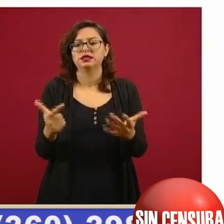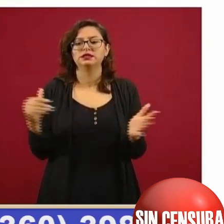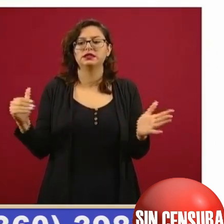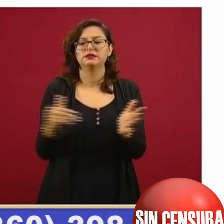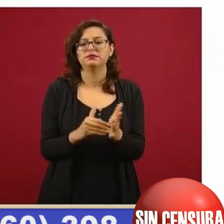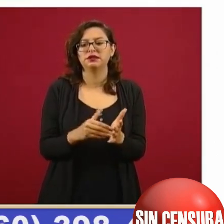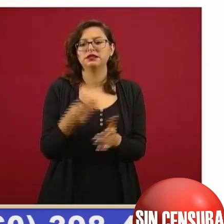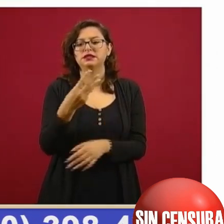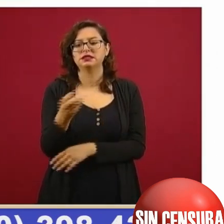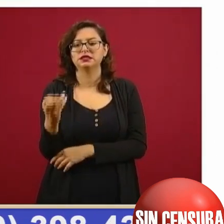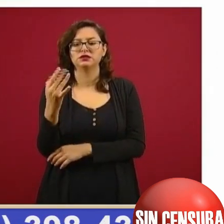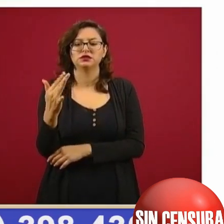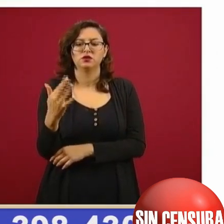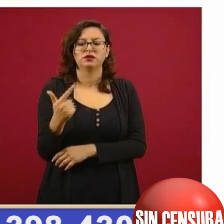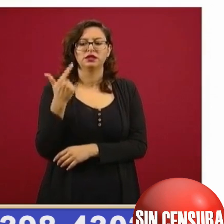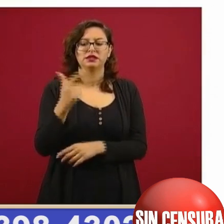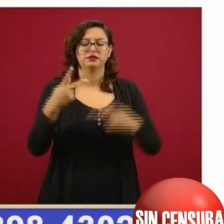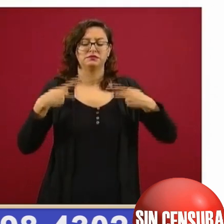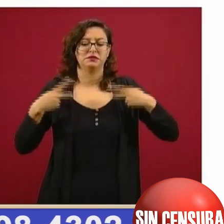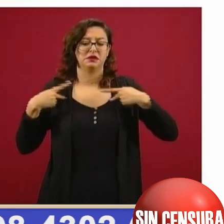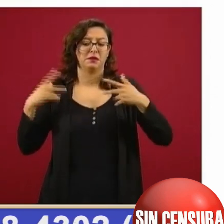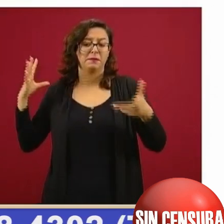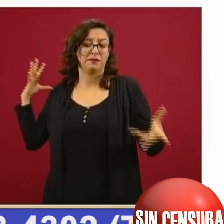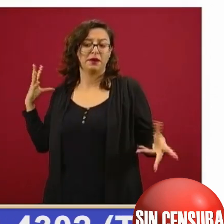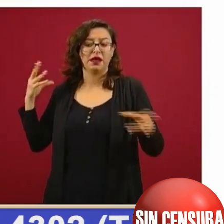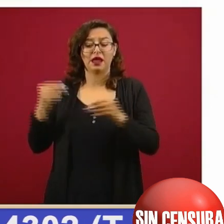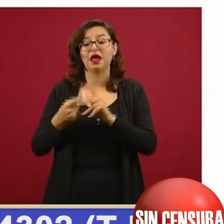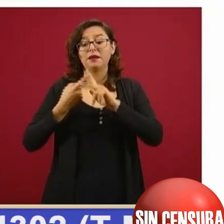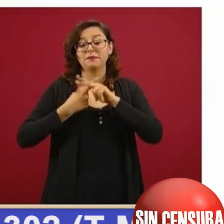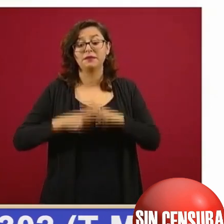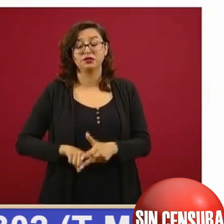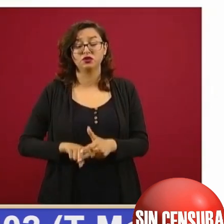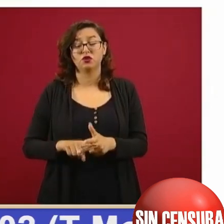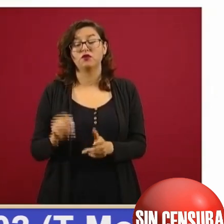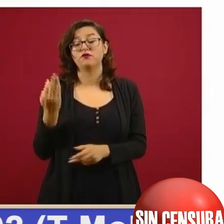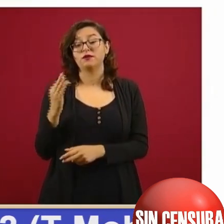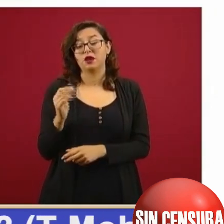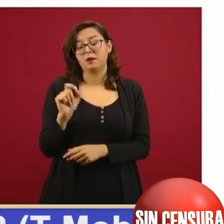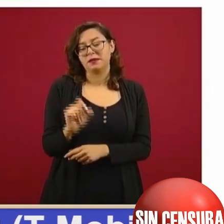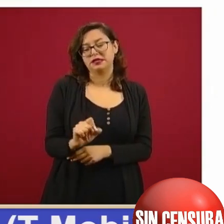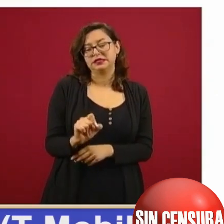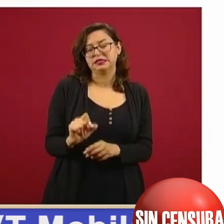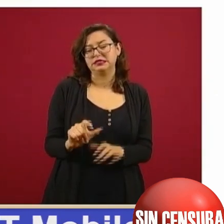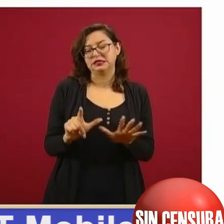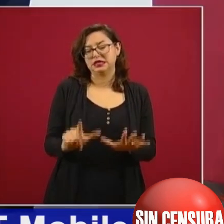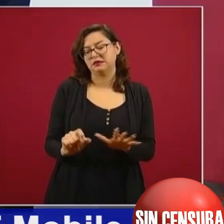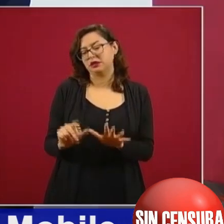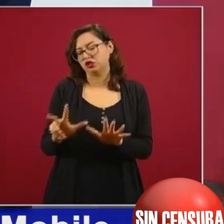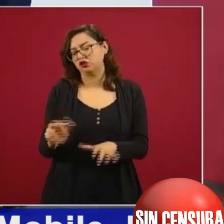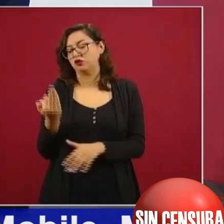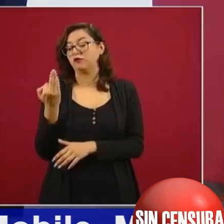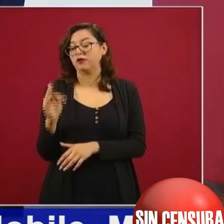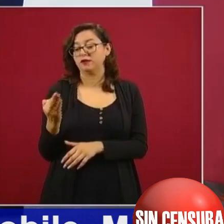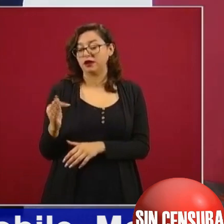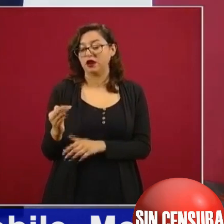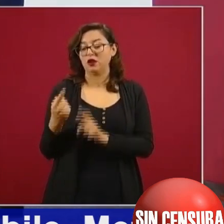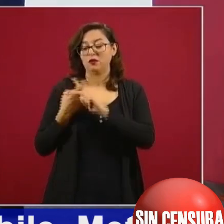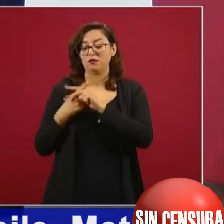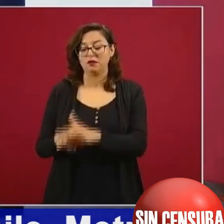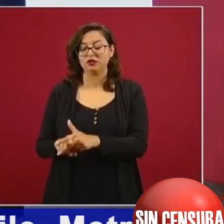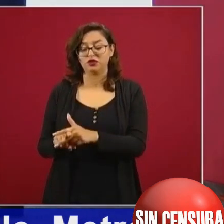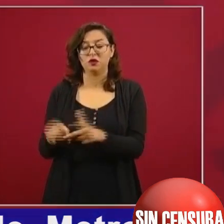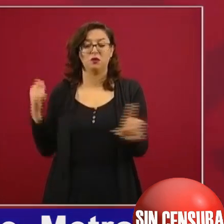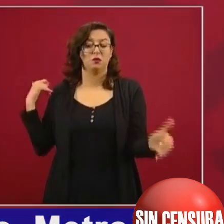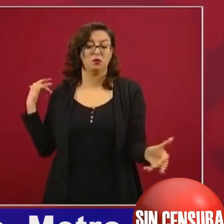597.353 personas que desde el inicio de la epidemia, el 27 de febrero o 28 cuando se confirmó el primer caso, han